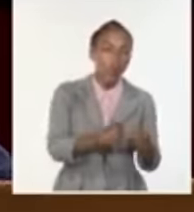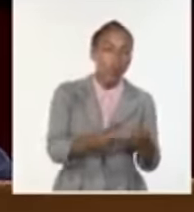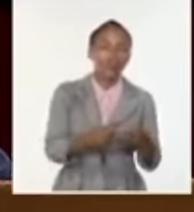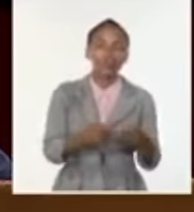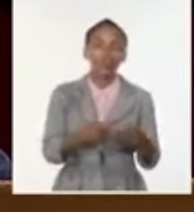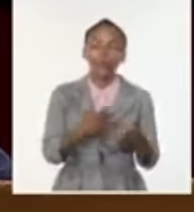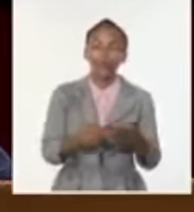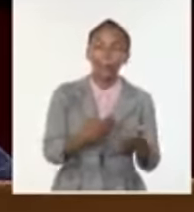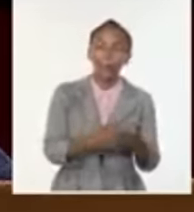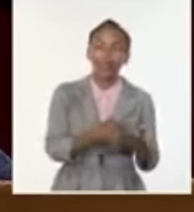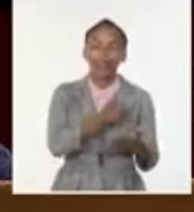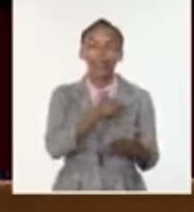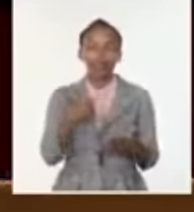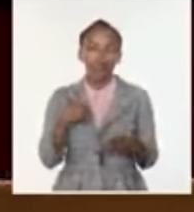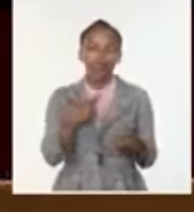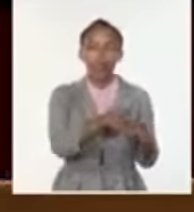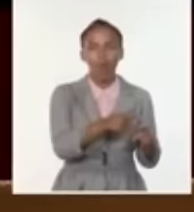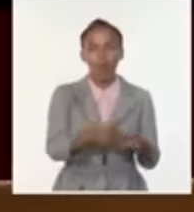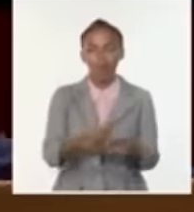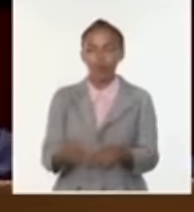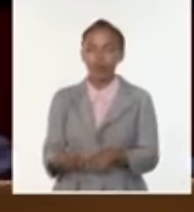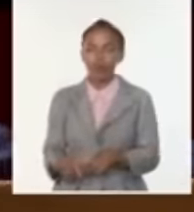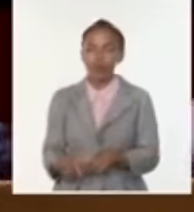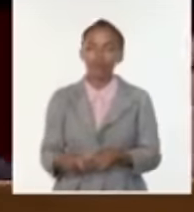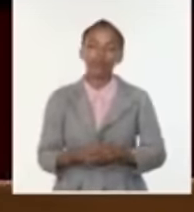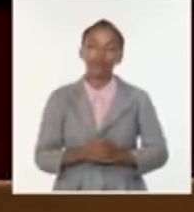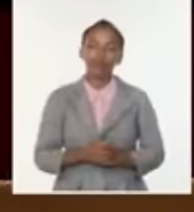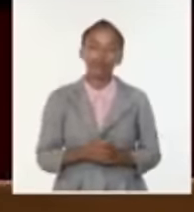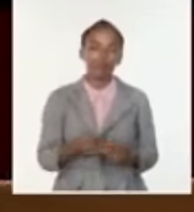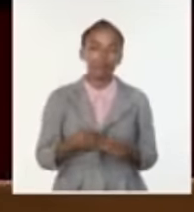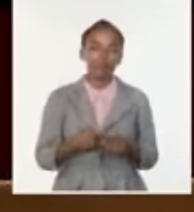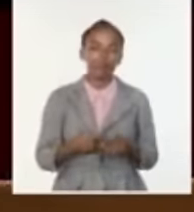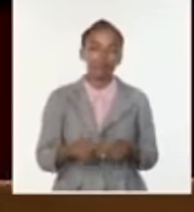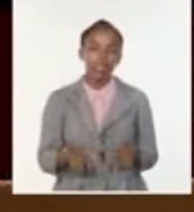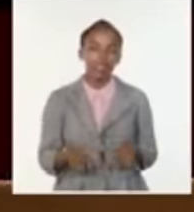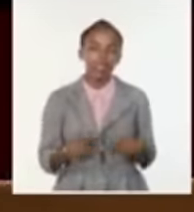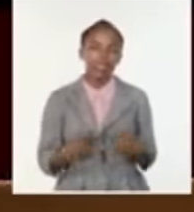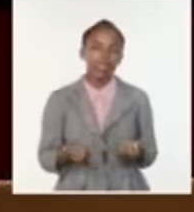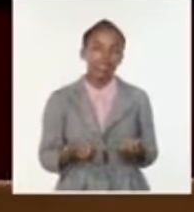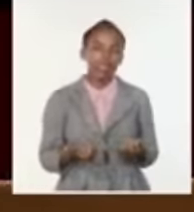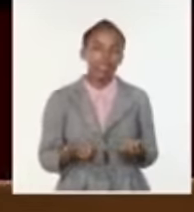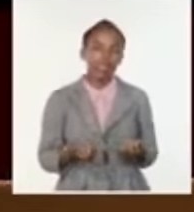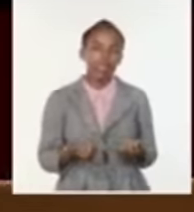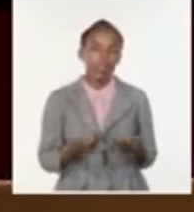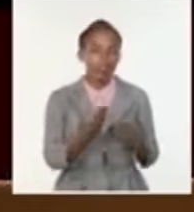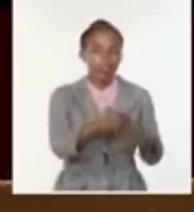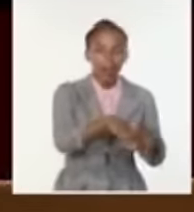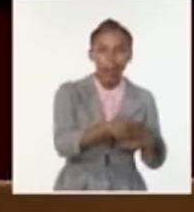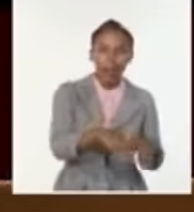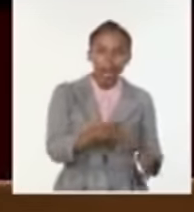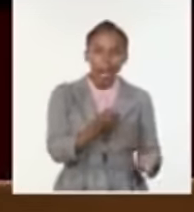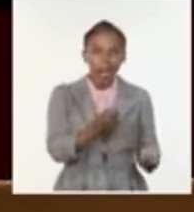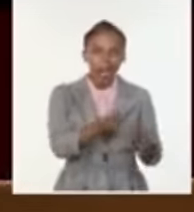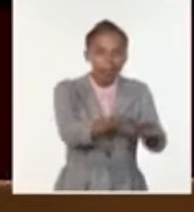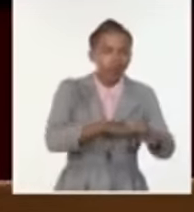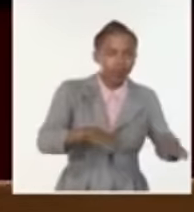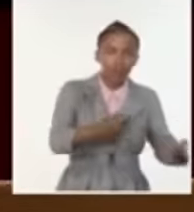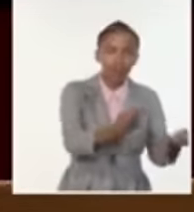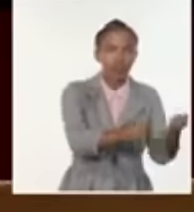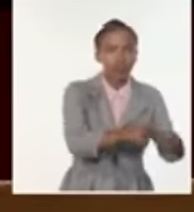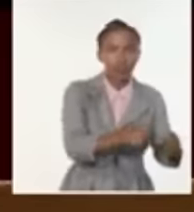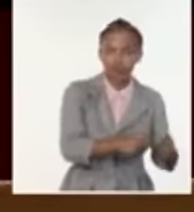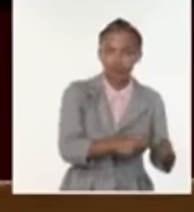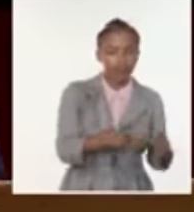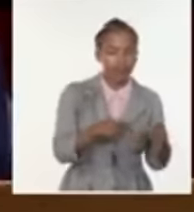en determinados sectores. No está en el cubano de a pie, como decimos. Unido a lo